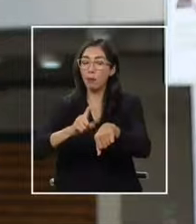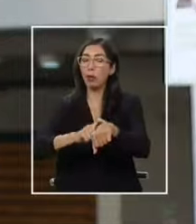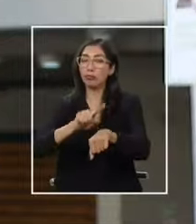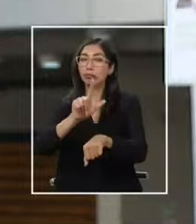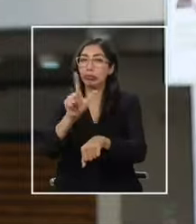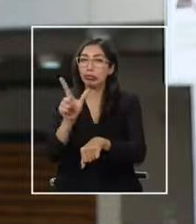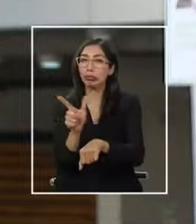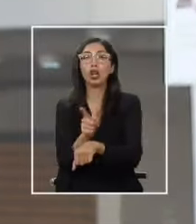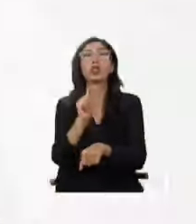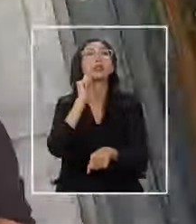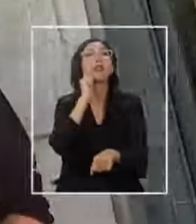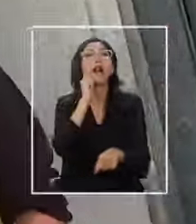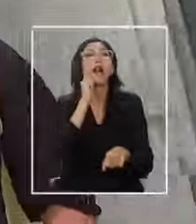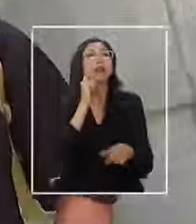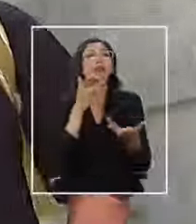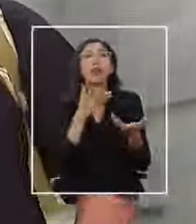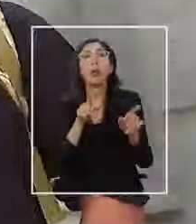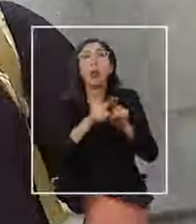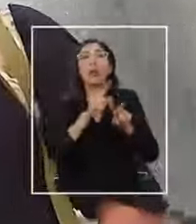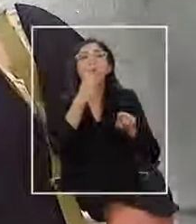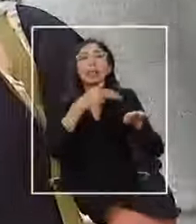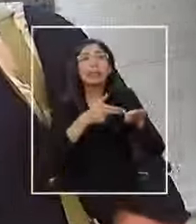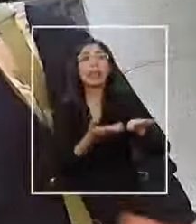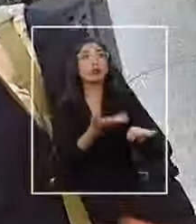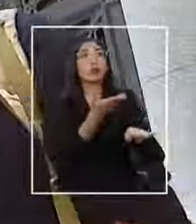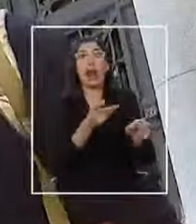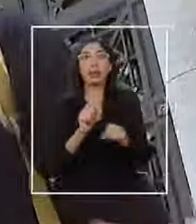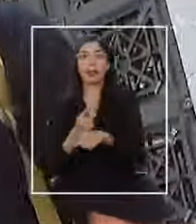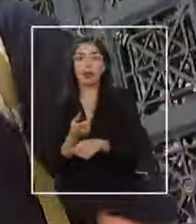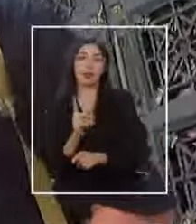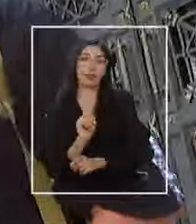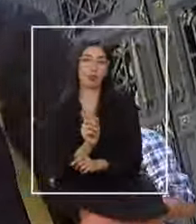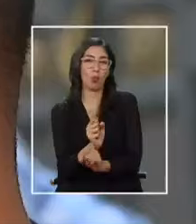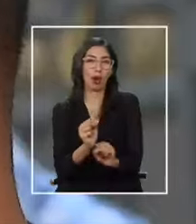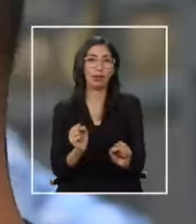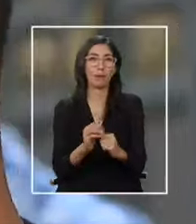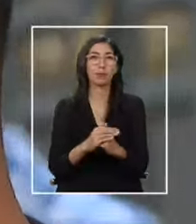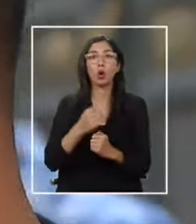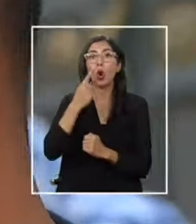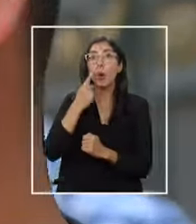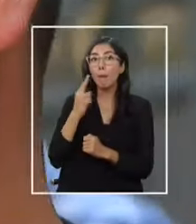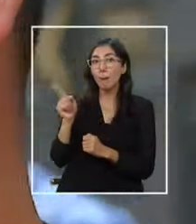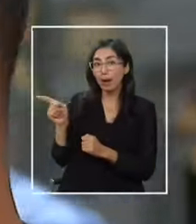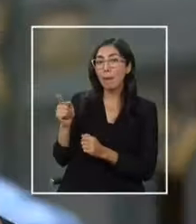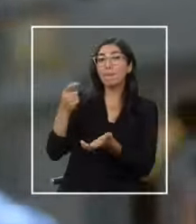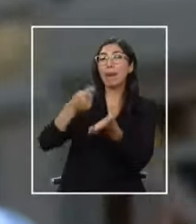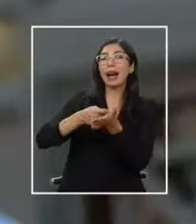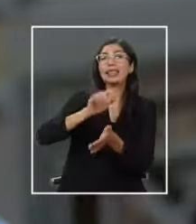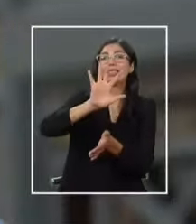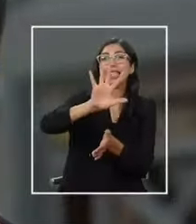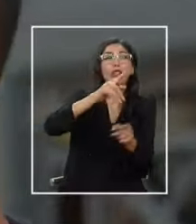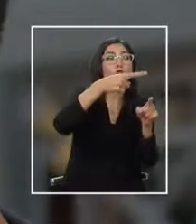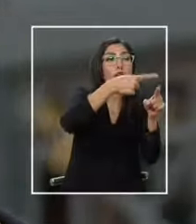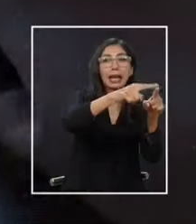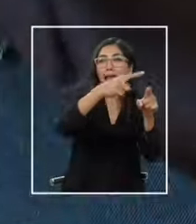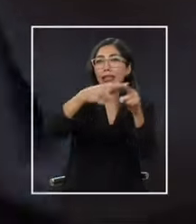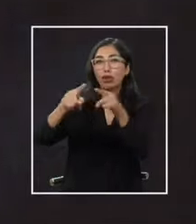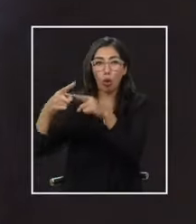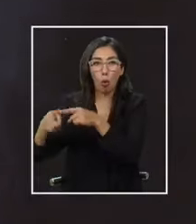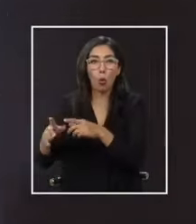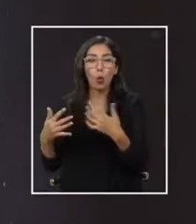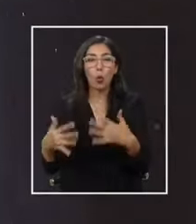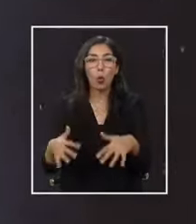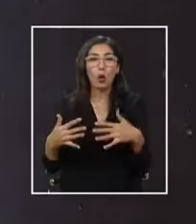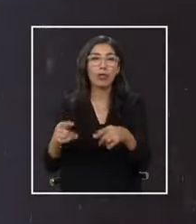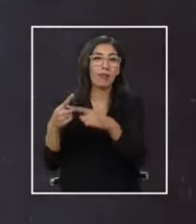no es como cuando sube la bencina. Y eso es lo que espera Marcos, quien por estos días está pagando 5 créditos con diversas entidades financieras.